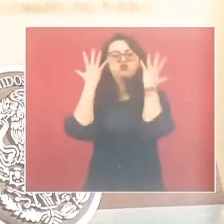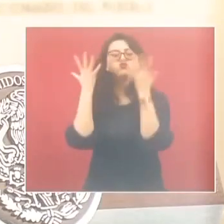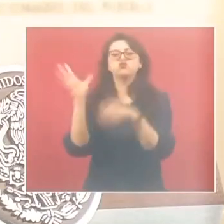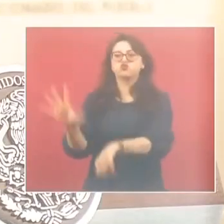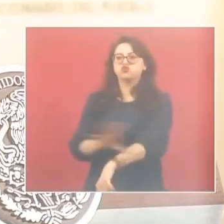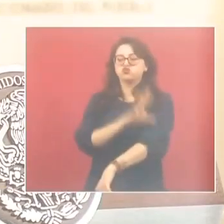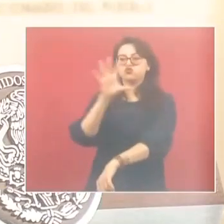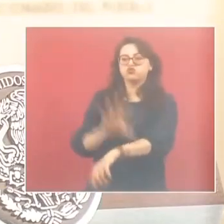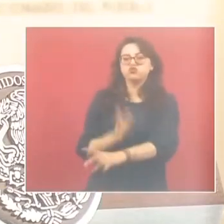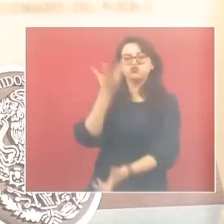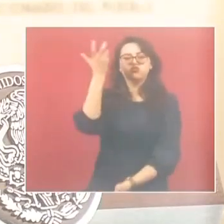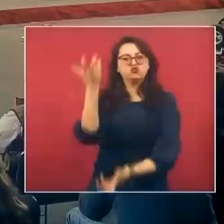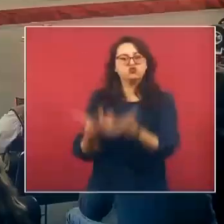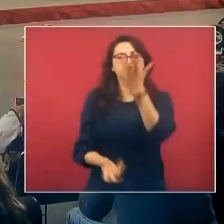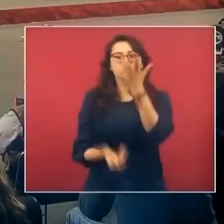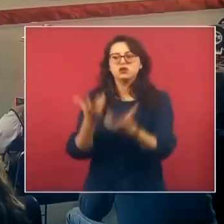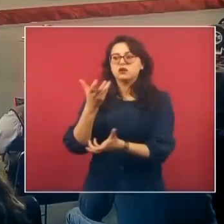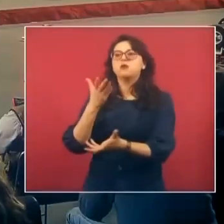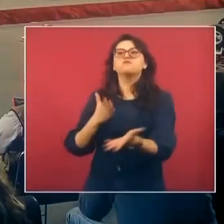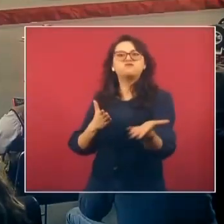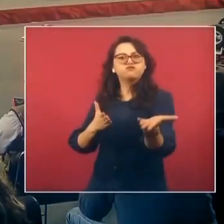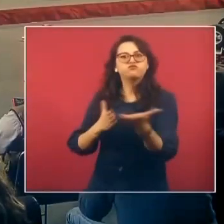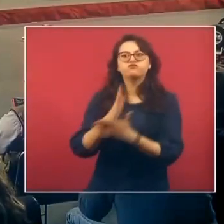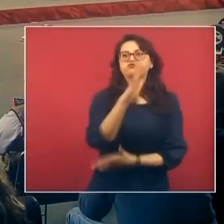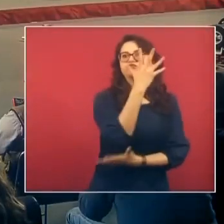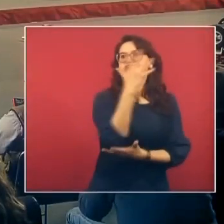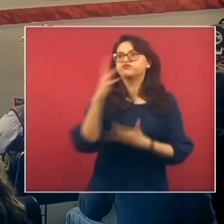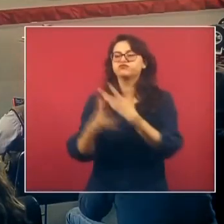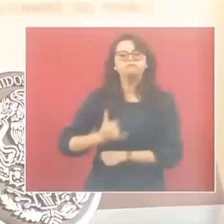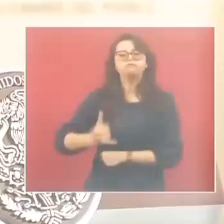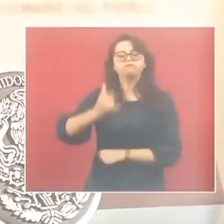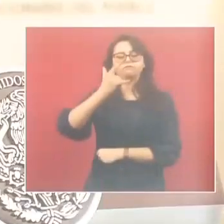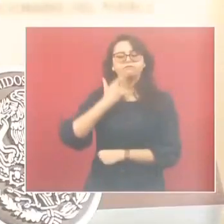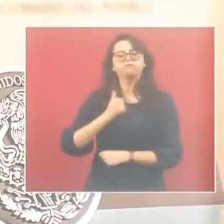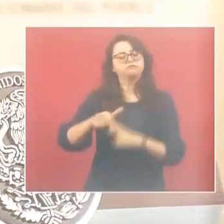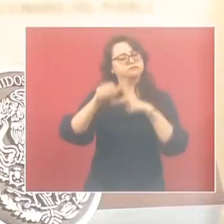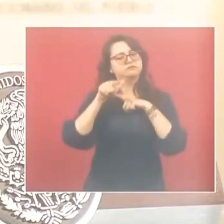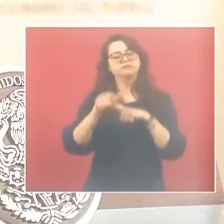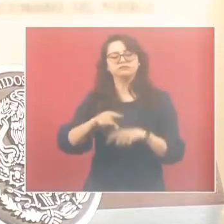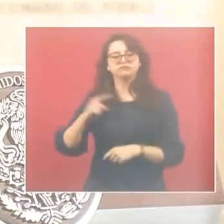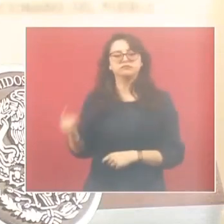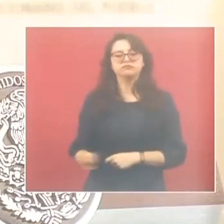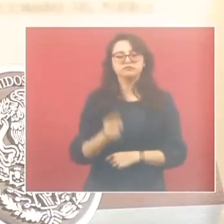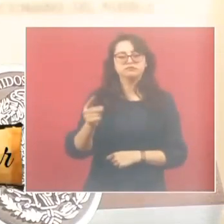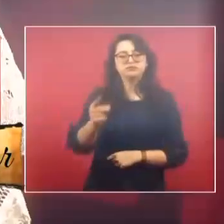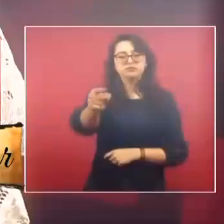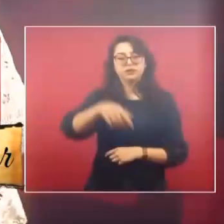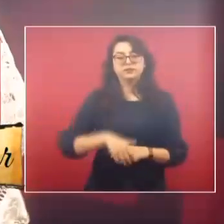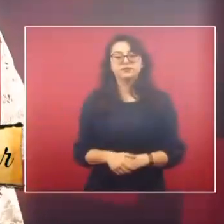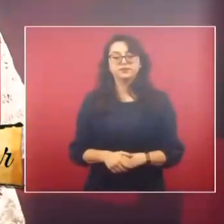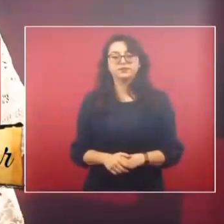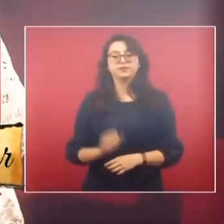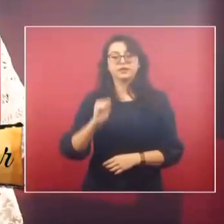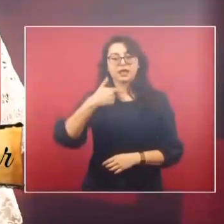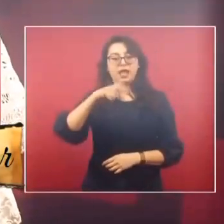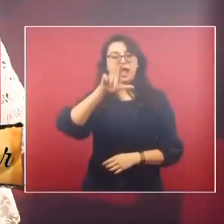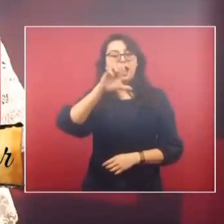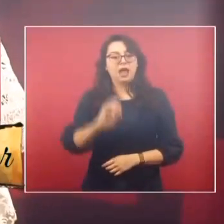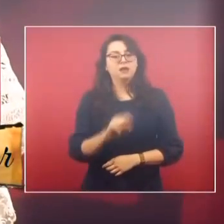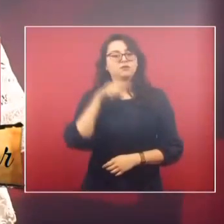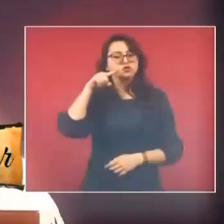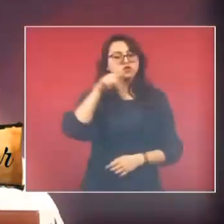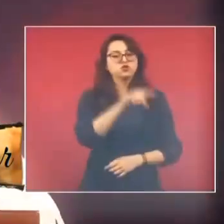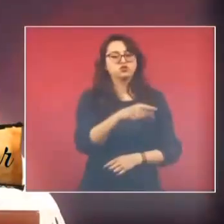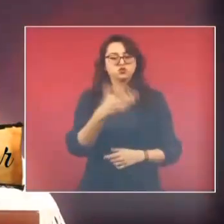su coraza metálica traspasará las brechas del progreso. Andrés Manuel, hijo del maíz y del